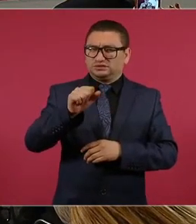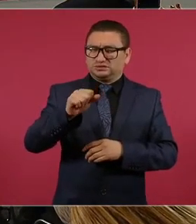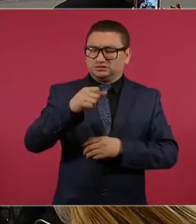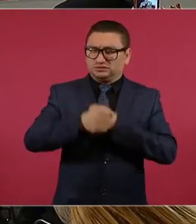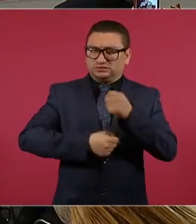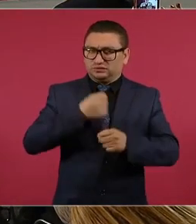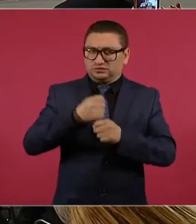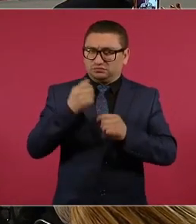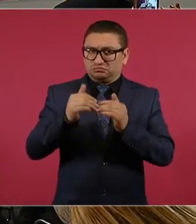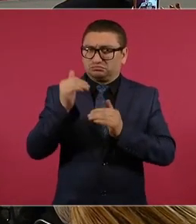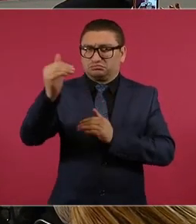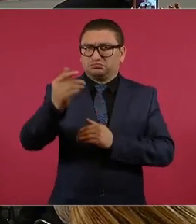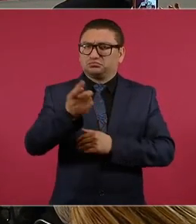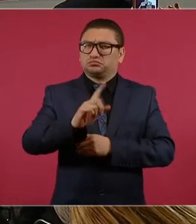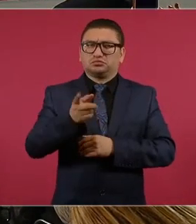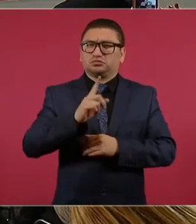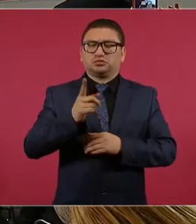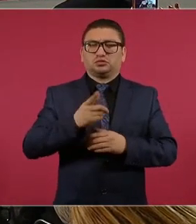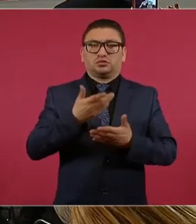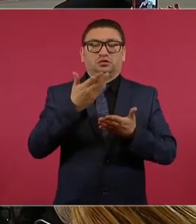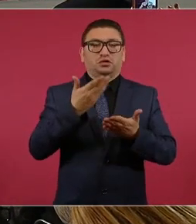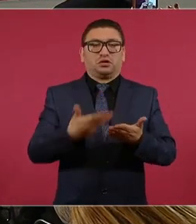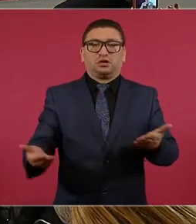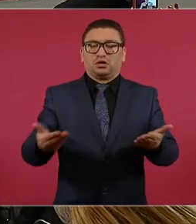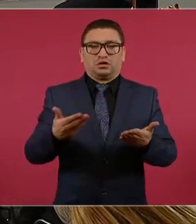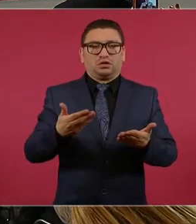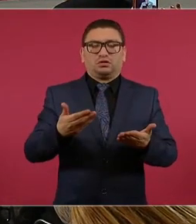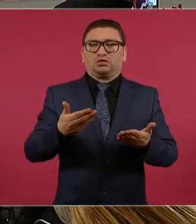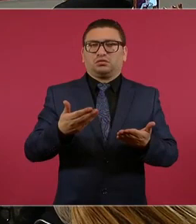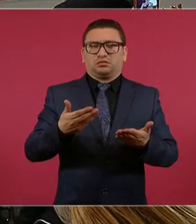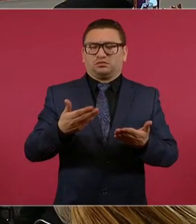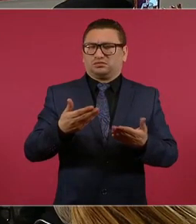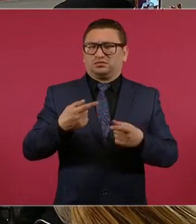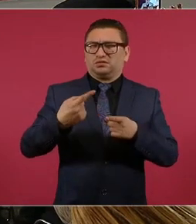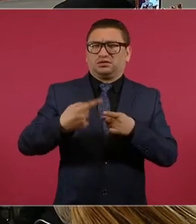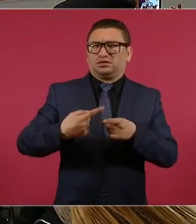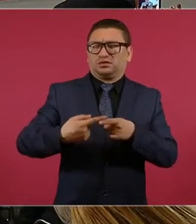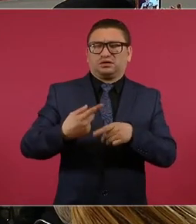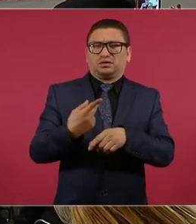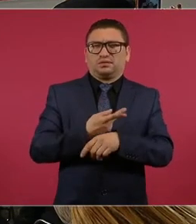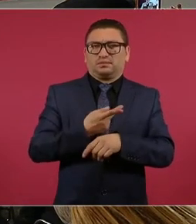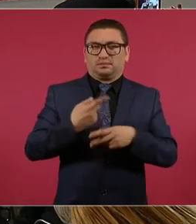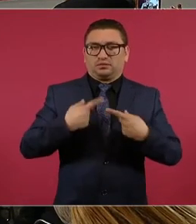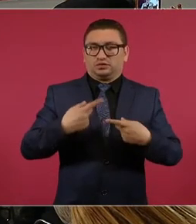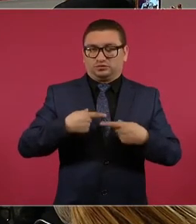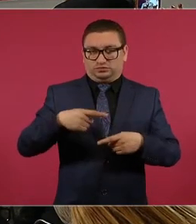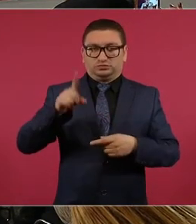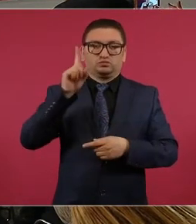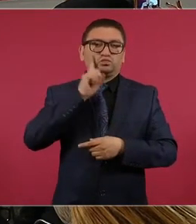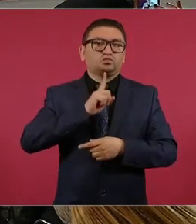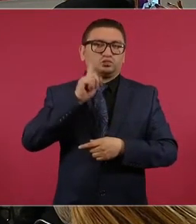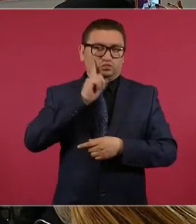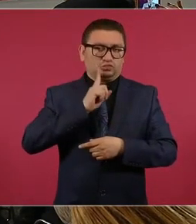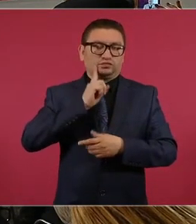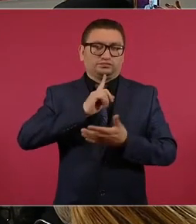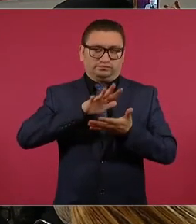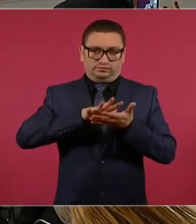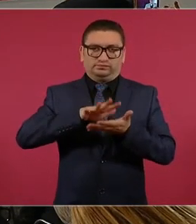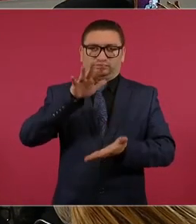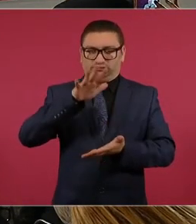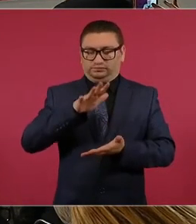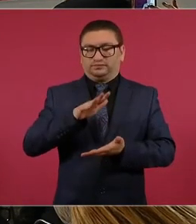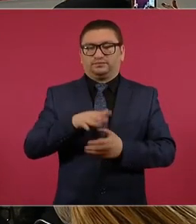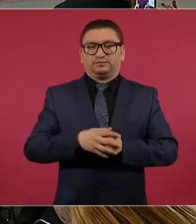porque ahora Esto está por diferentes razones eh sucediendo en mujeres en con mayor eh